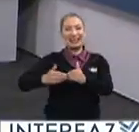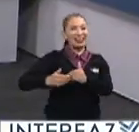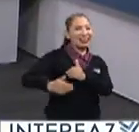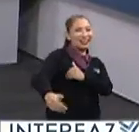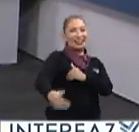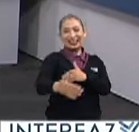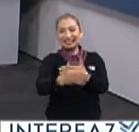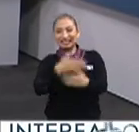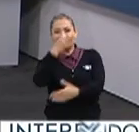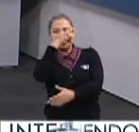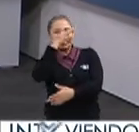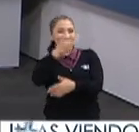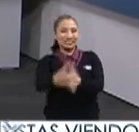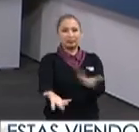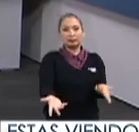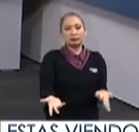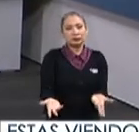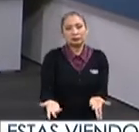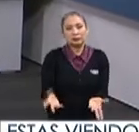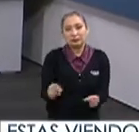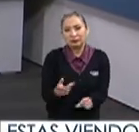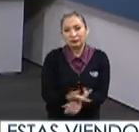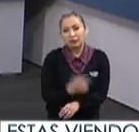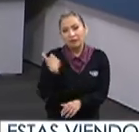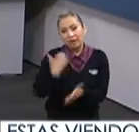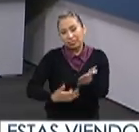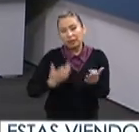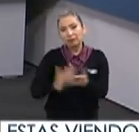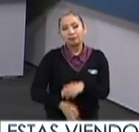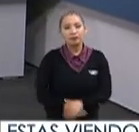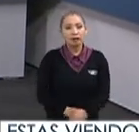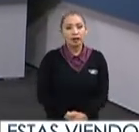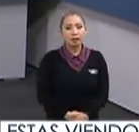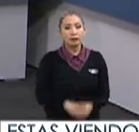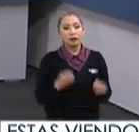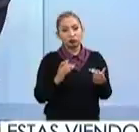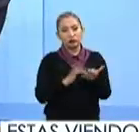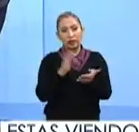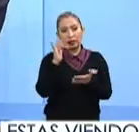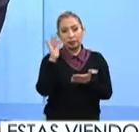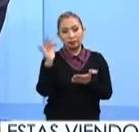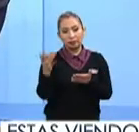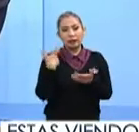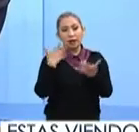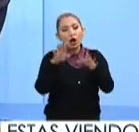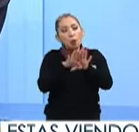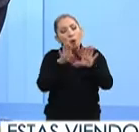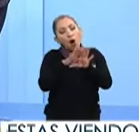suceder en los próximos 10 años, ¿no? Muy bien. Muy bien, pues gracias por esa